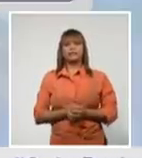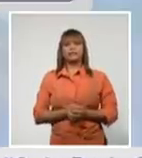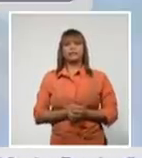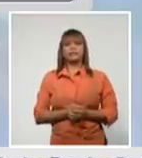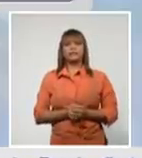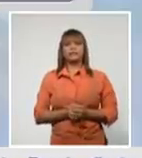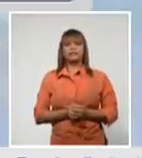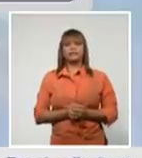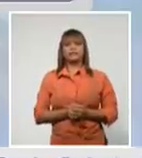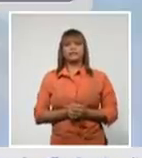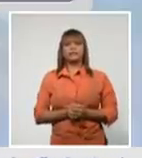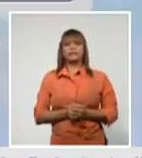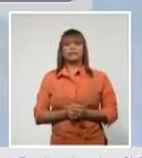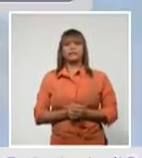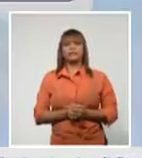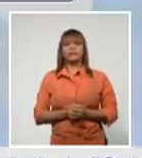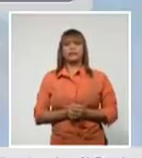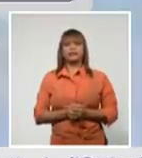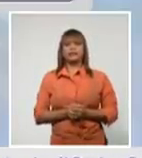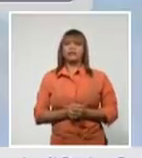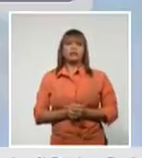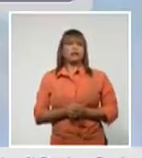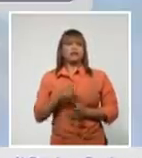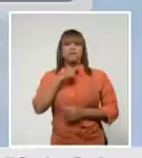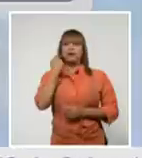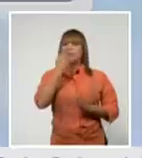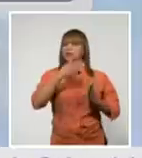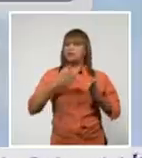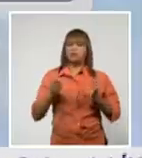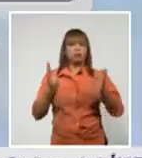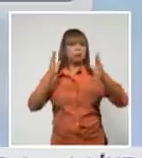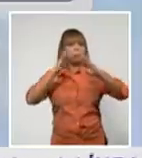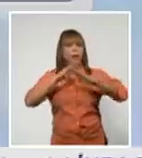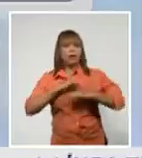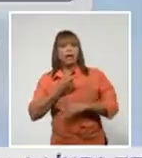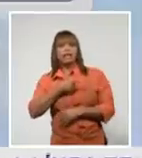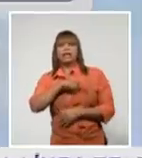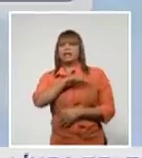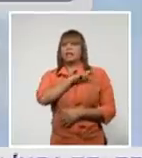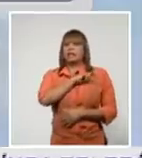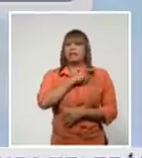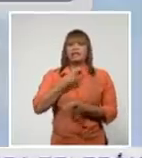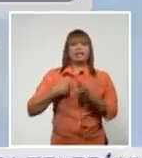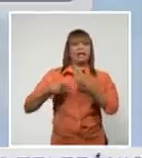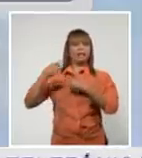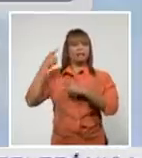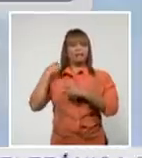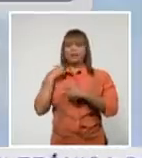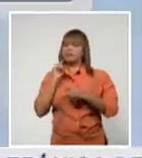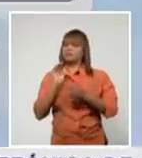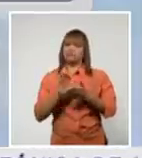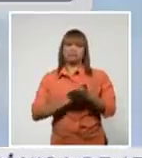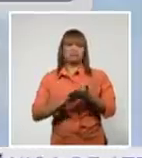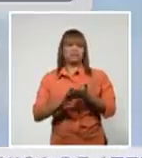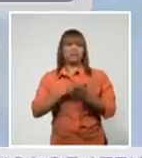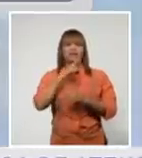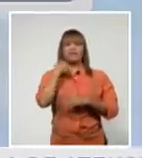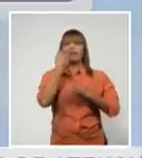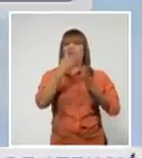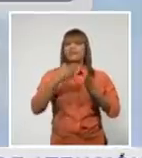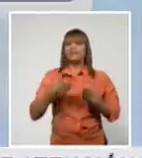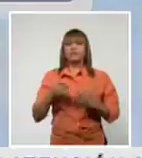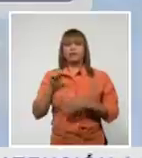No tuvimos que lamentar ni en el día de ayer, ni en el de antier, ningún fallecido por esta enfermedad en